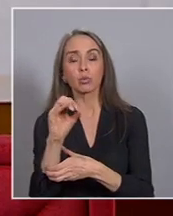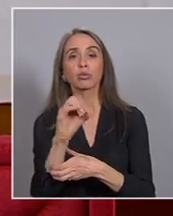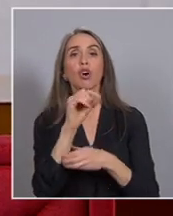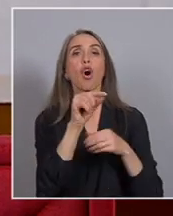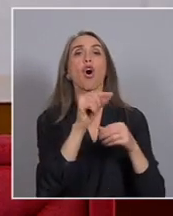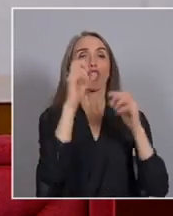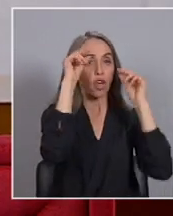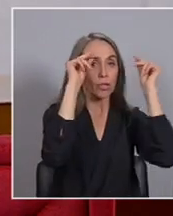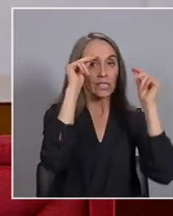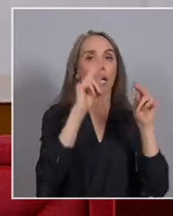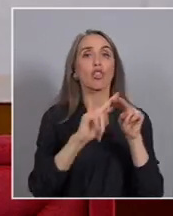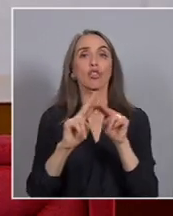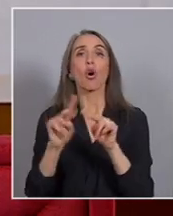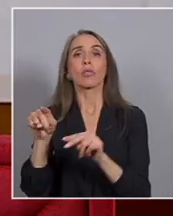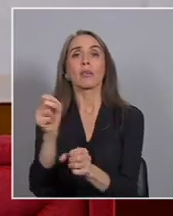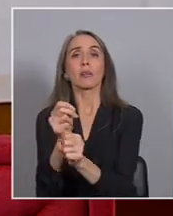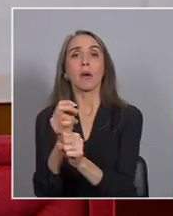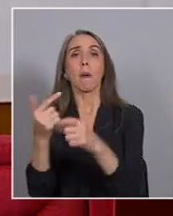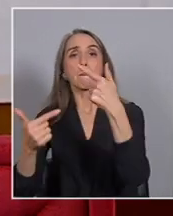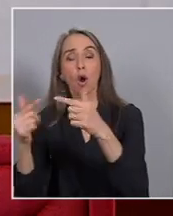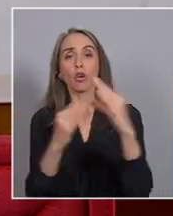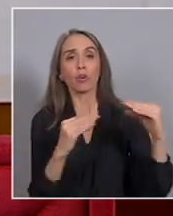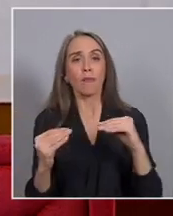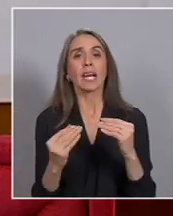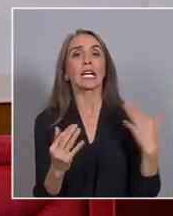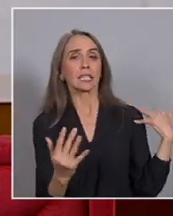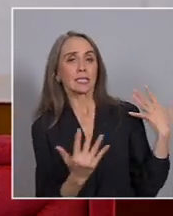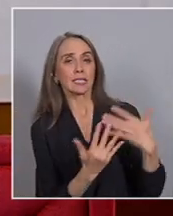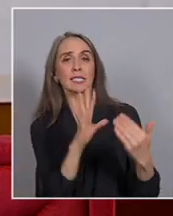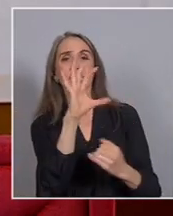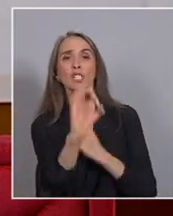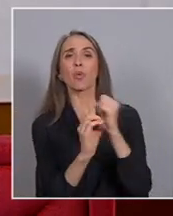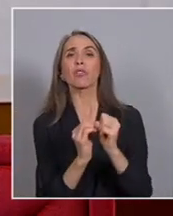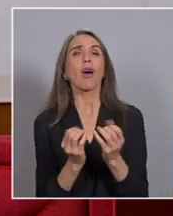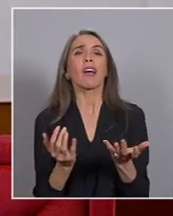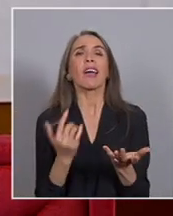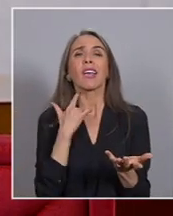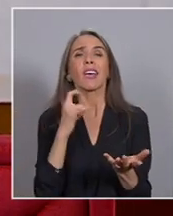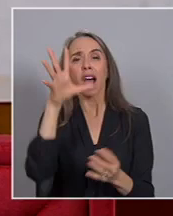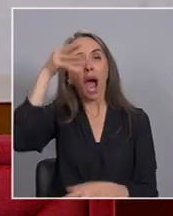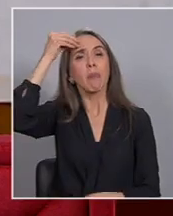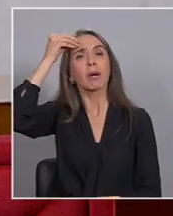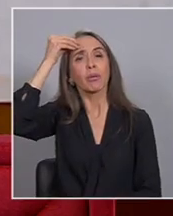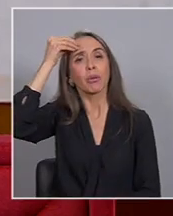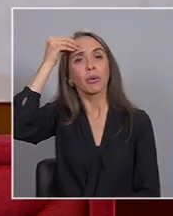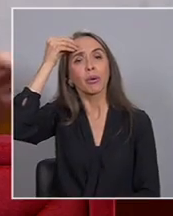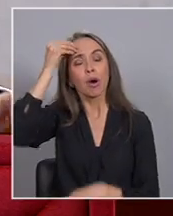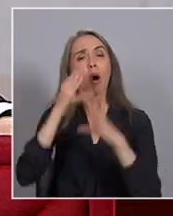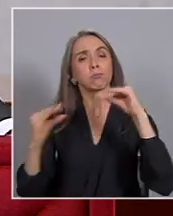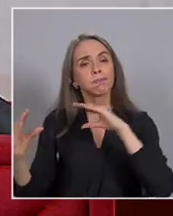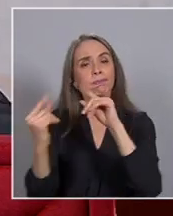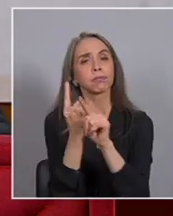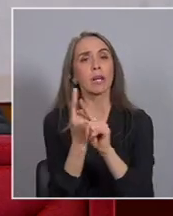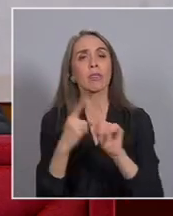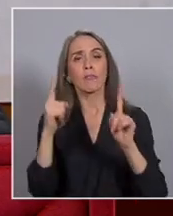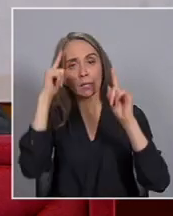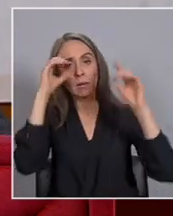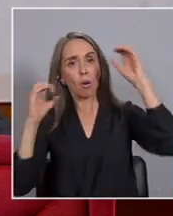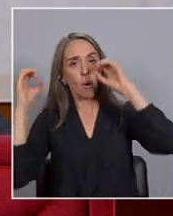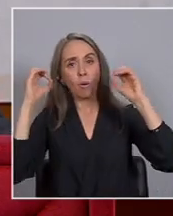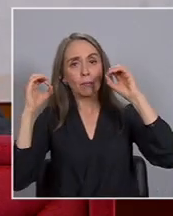donde se ejerce la política. ¿Qué es lo que hemos aprendido en estos 50 años? Más allá de nuestras